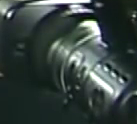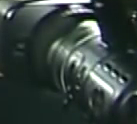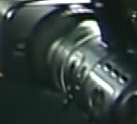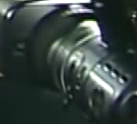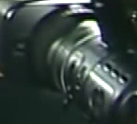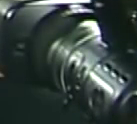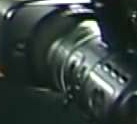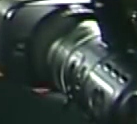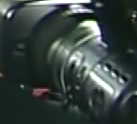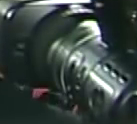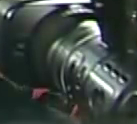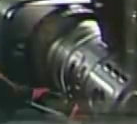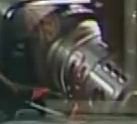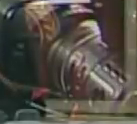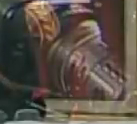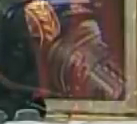Cuba. Ah, traición, pues.